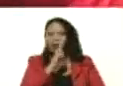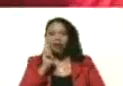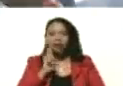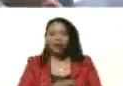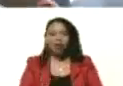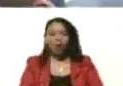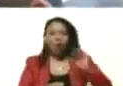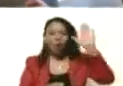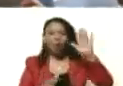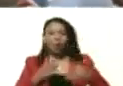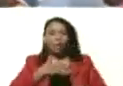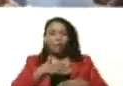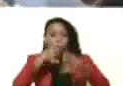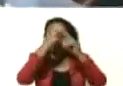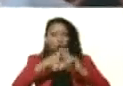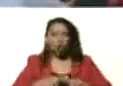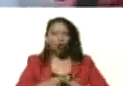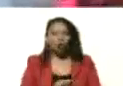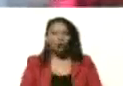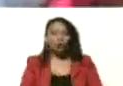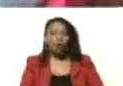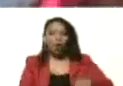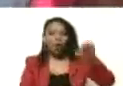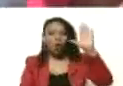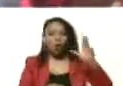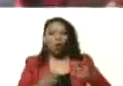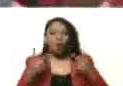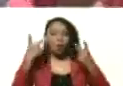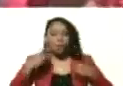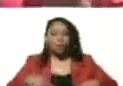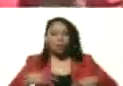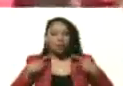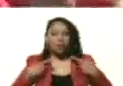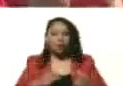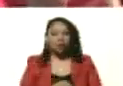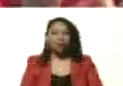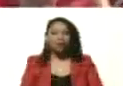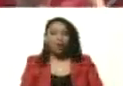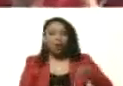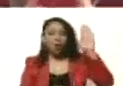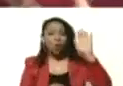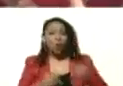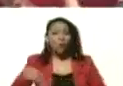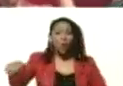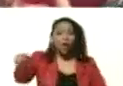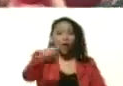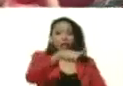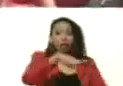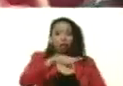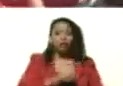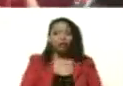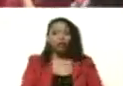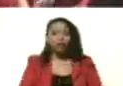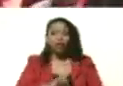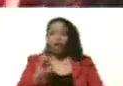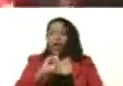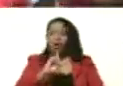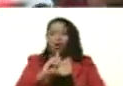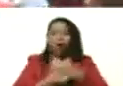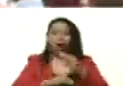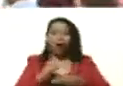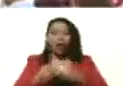Juro por mi honor. Juro por mi vida. Juro por ellos. Que no daré descanso